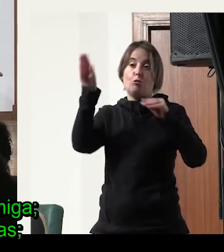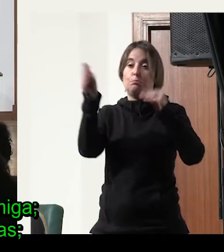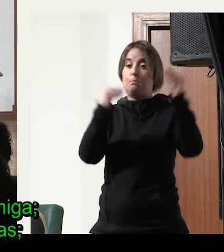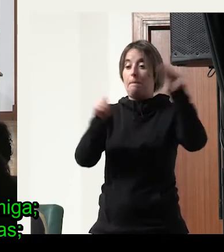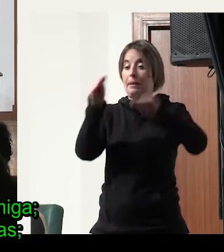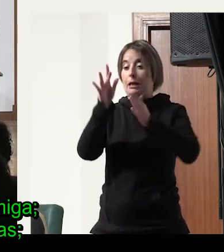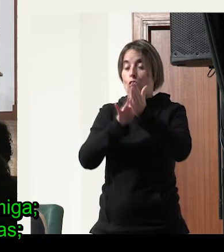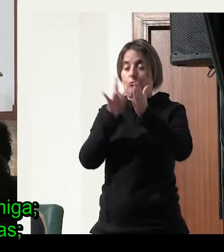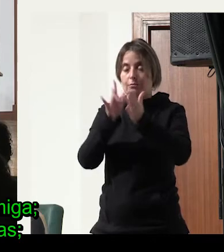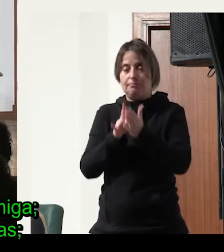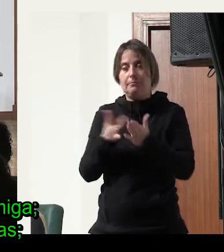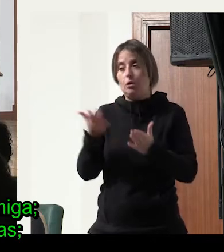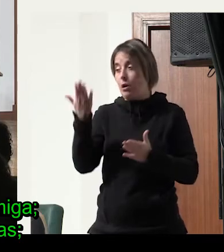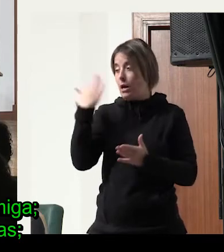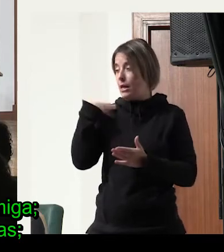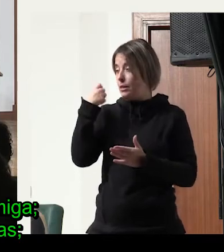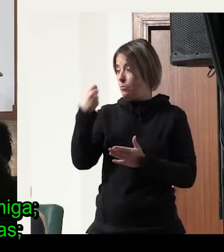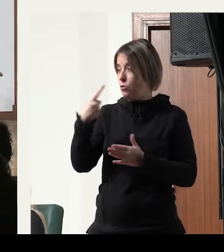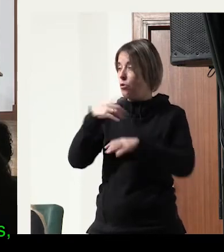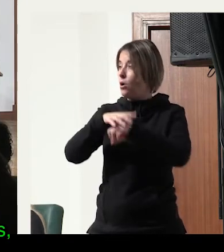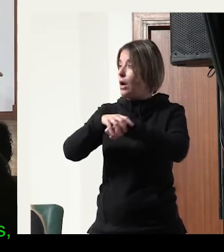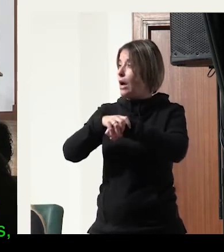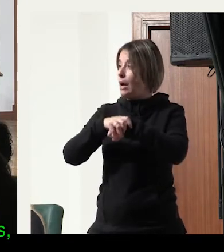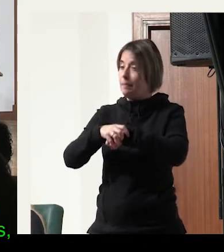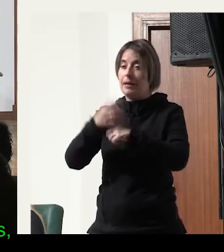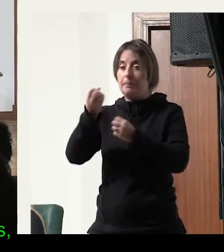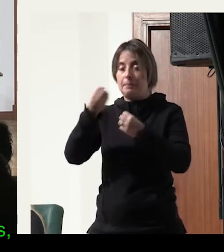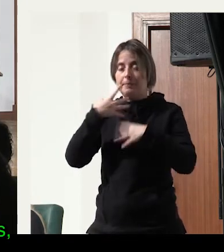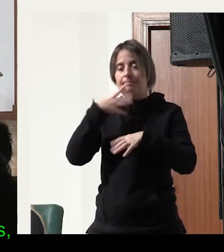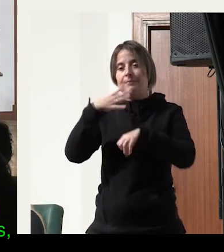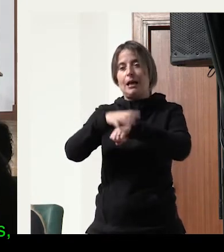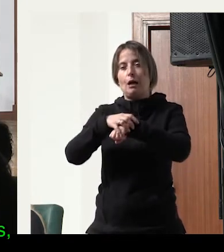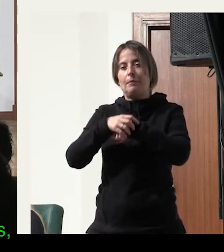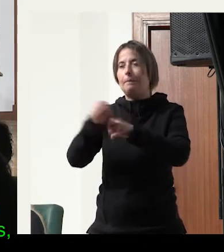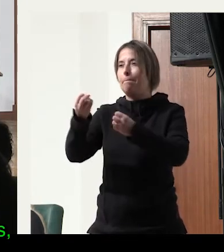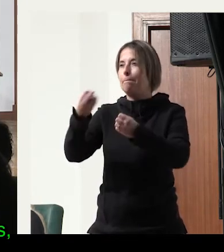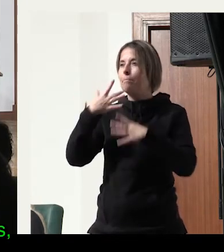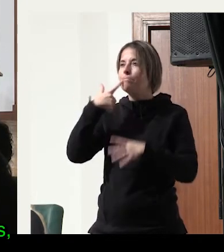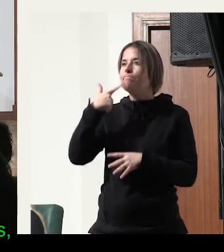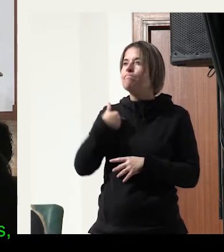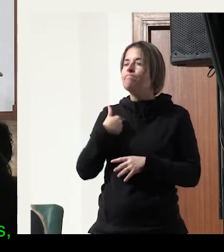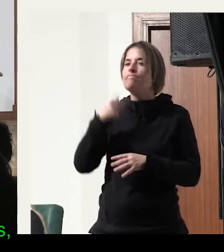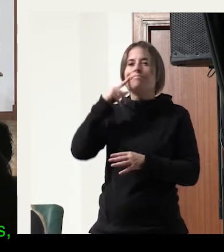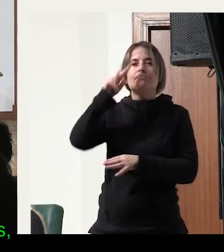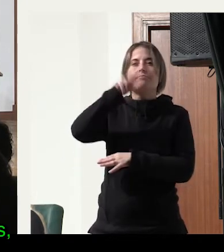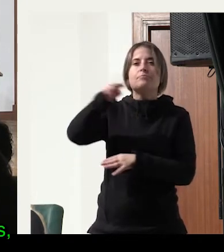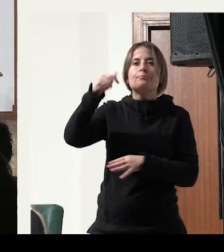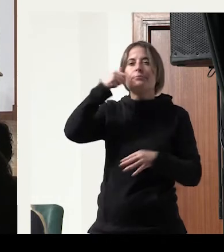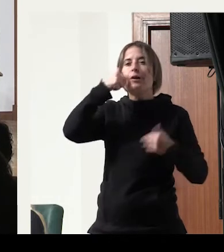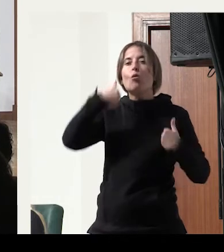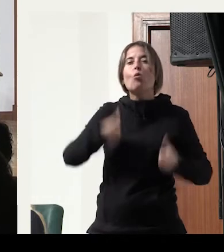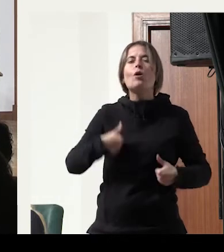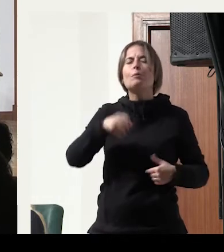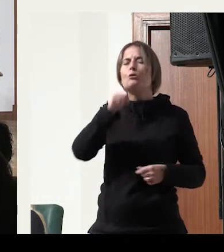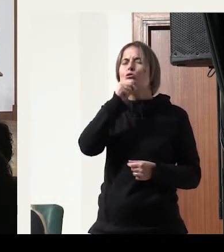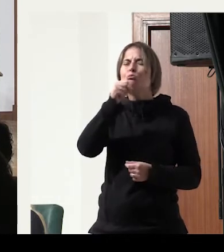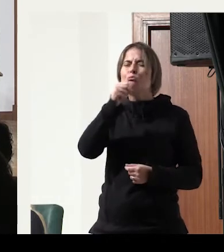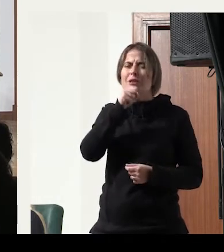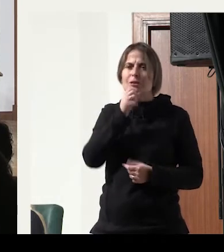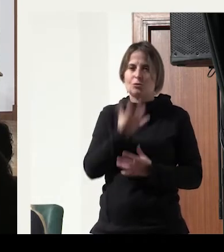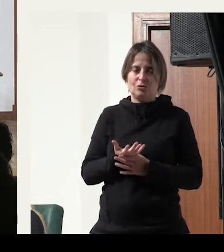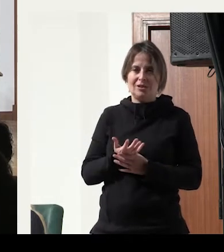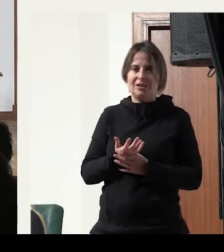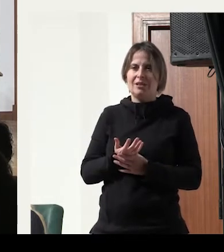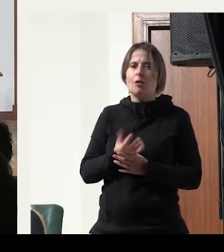hace poco una amiga, claro, la gente me manda cosas y entonces me mandó una exposición de cuerpos viejos, muy viejos, ¿no? De mujeres muy